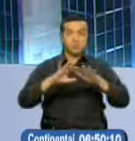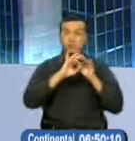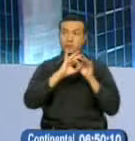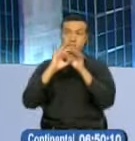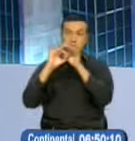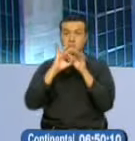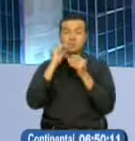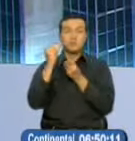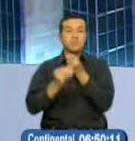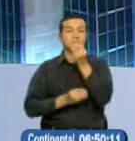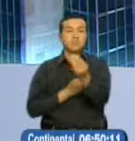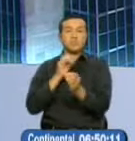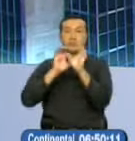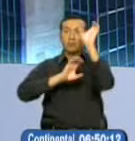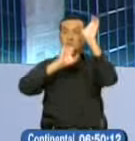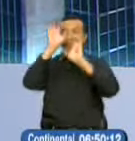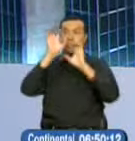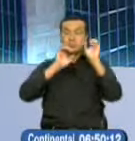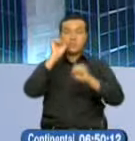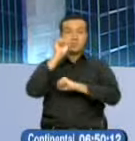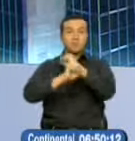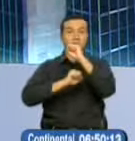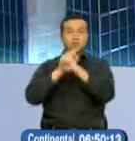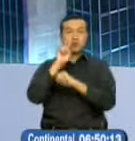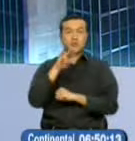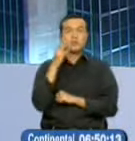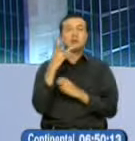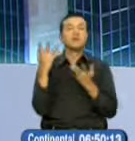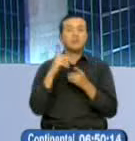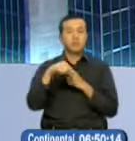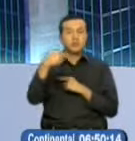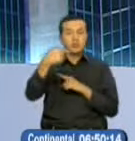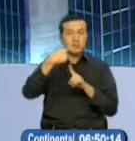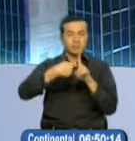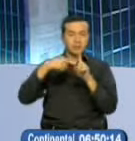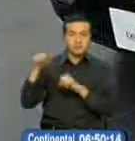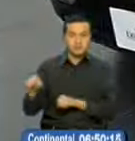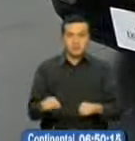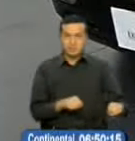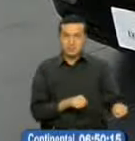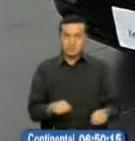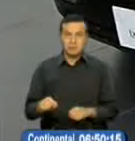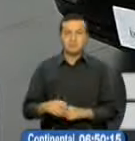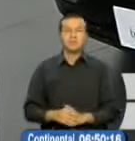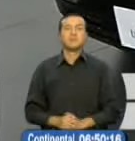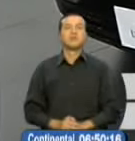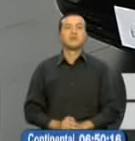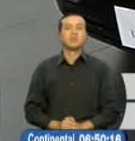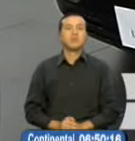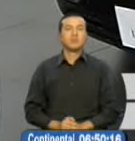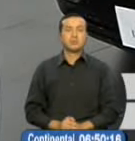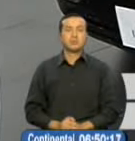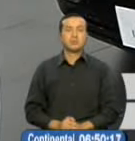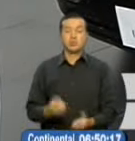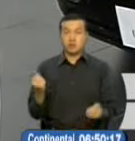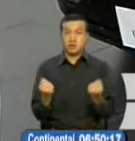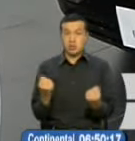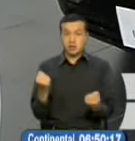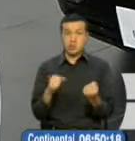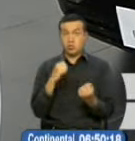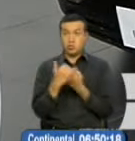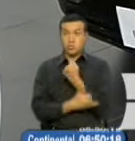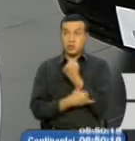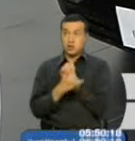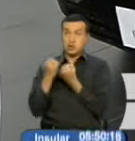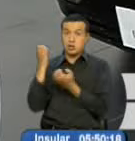organiza el Euroshow 2017, evento que se efectuará el próximo mes de mayo. Desde este año, los vehículos importados